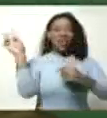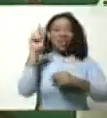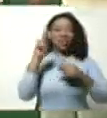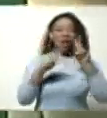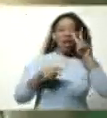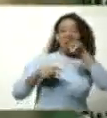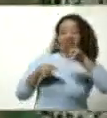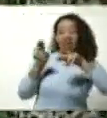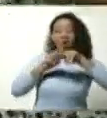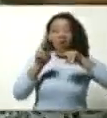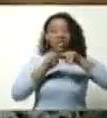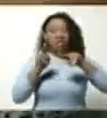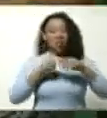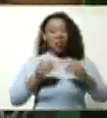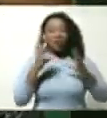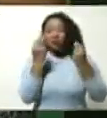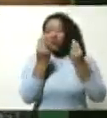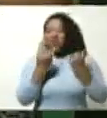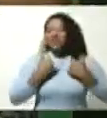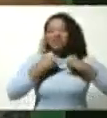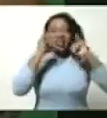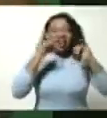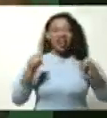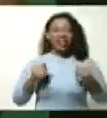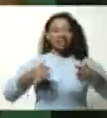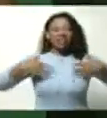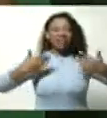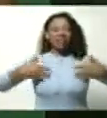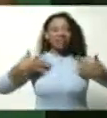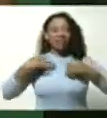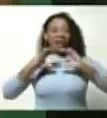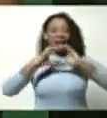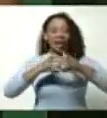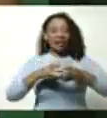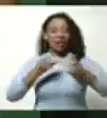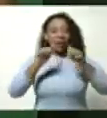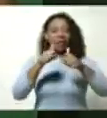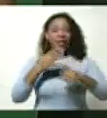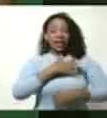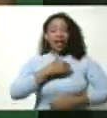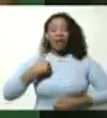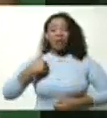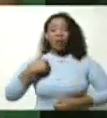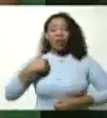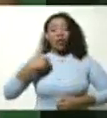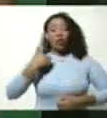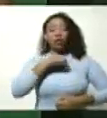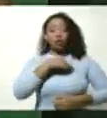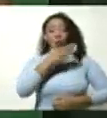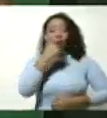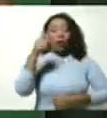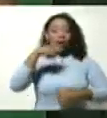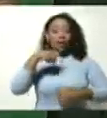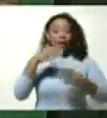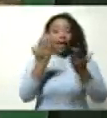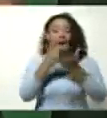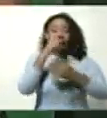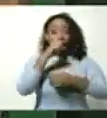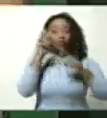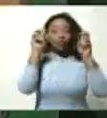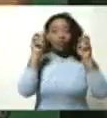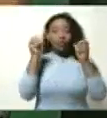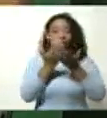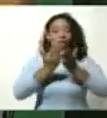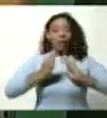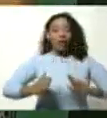ver a estos niños tan alegres y contentos por el regreso a clases. Les deseamos lo mejor para este año escolar y sé que van a ser